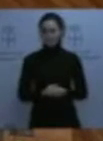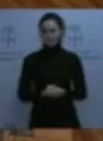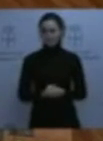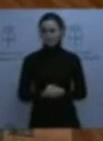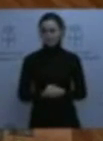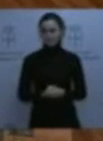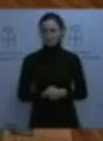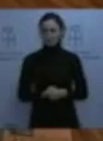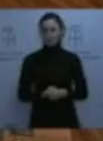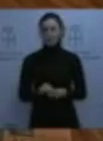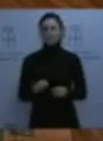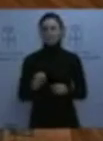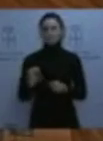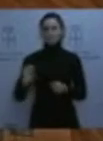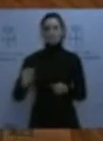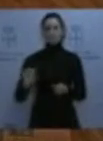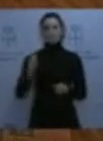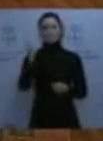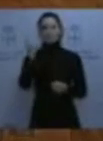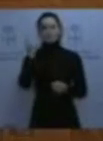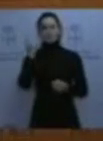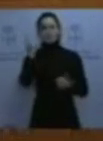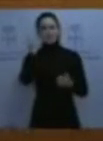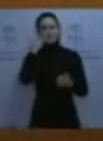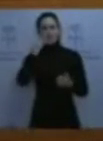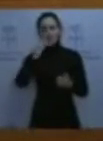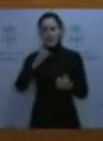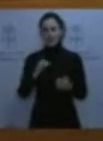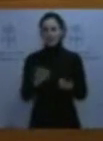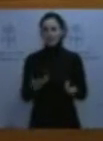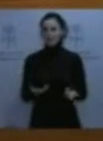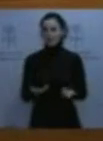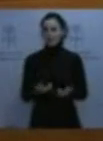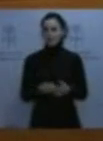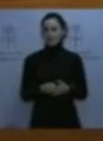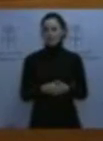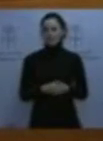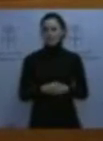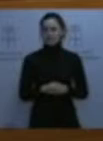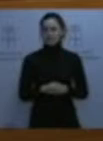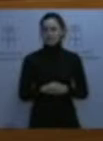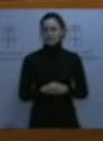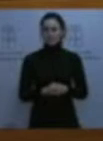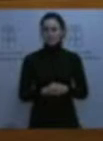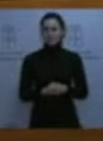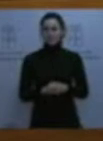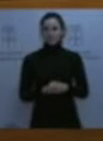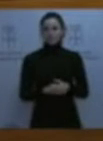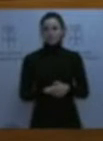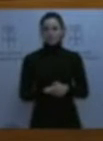Bueno, lo primero de todo sí que nos extraña un poco que apoyarían como proposición